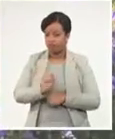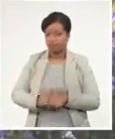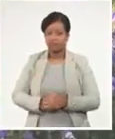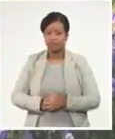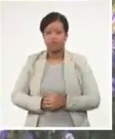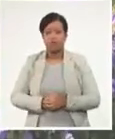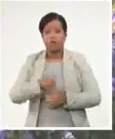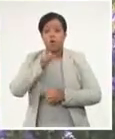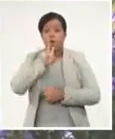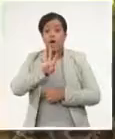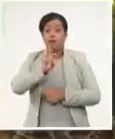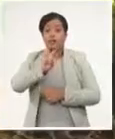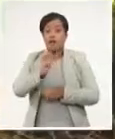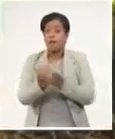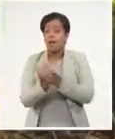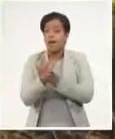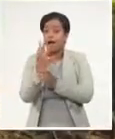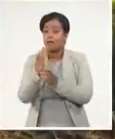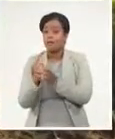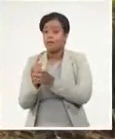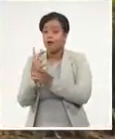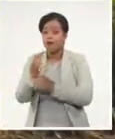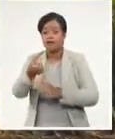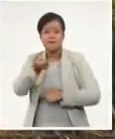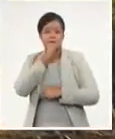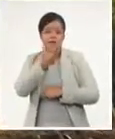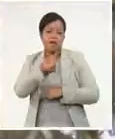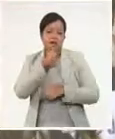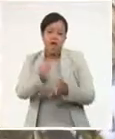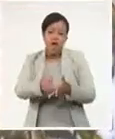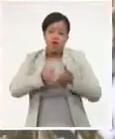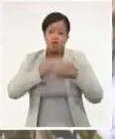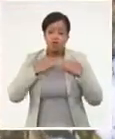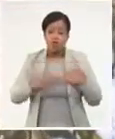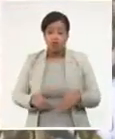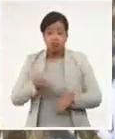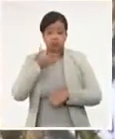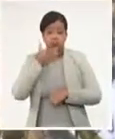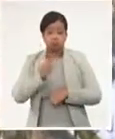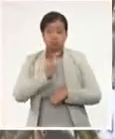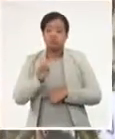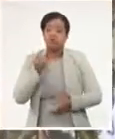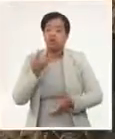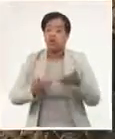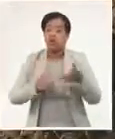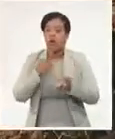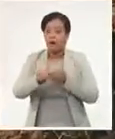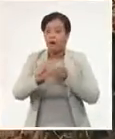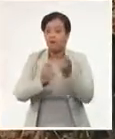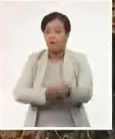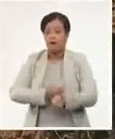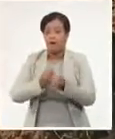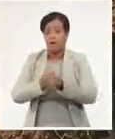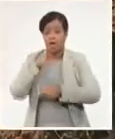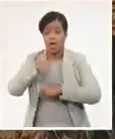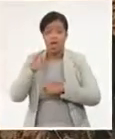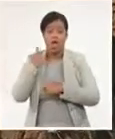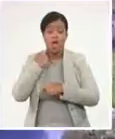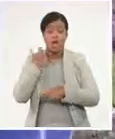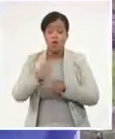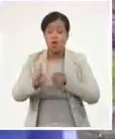43 surtidos de plantas medicinales se cosechan en varias zonas de la geografía cienfueguera. Este año, aquí la agricultura incrementa en 10 toneladas la